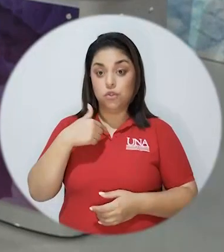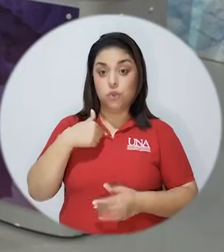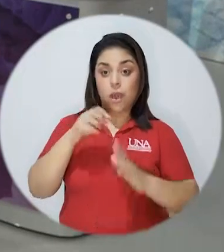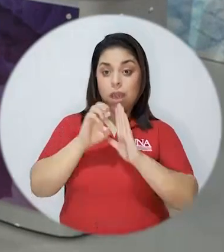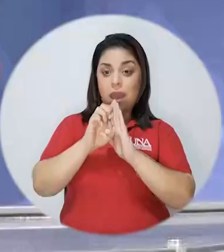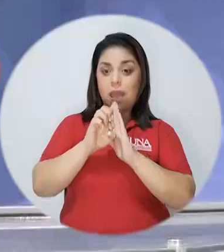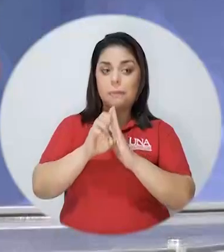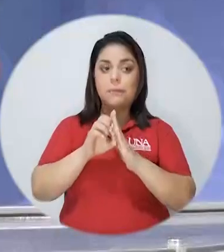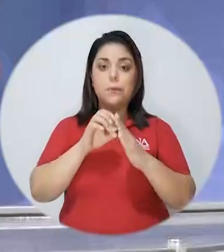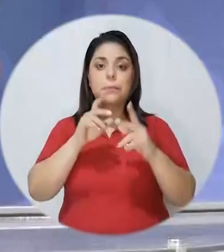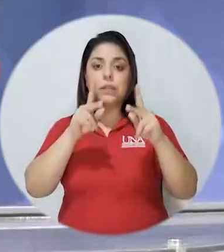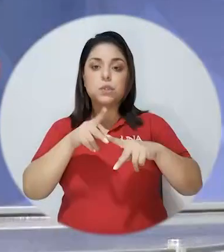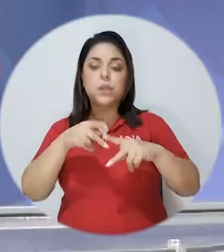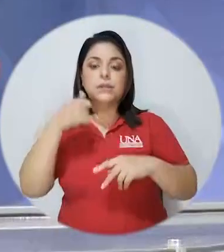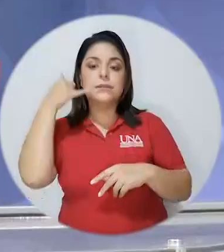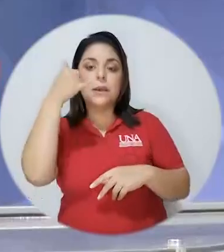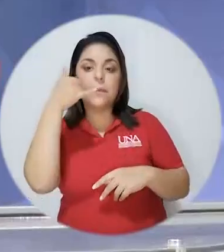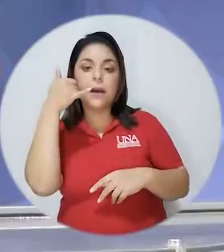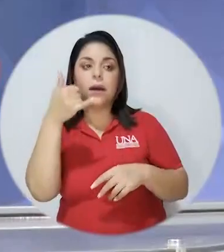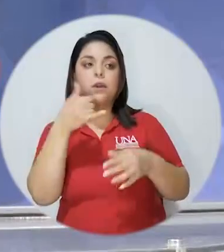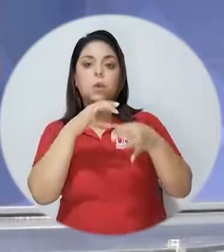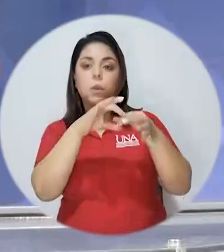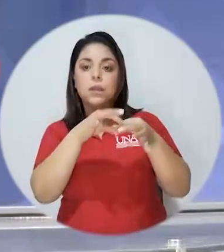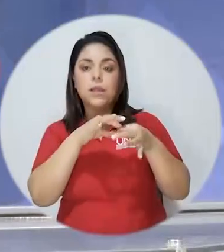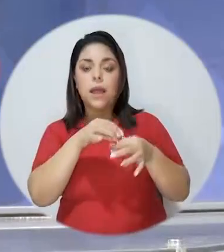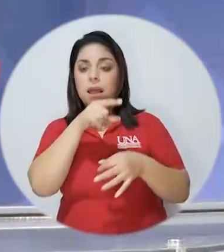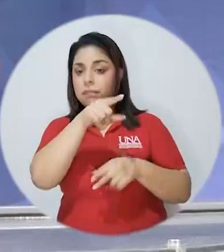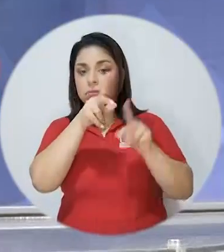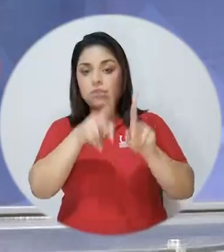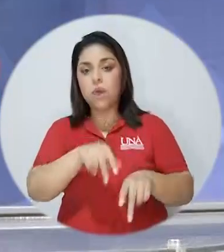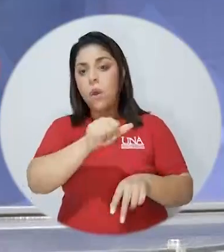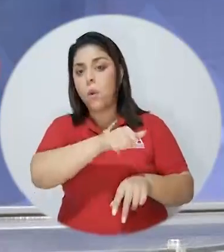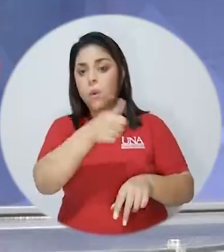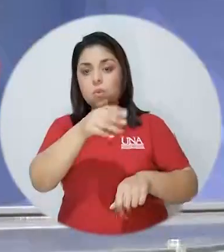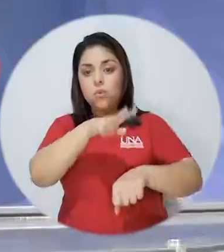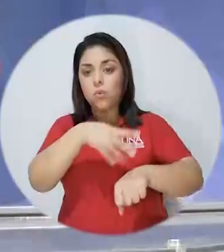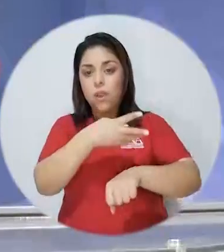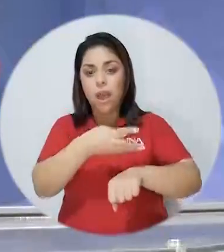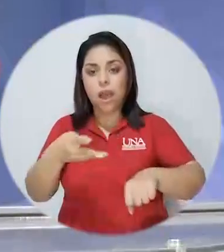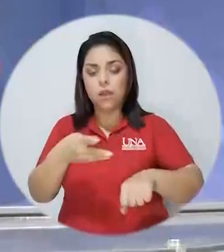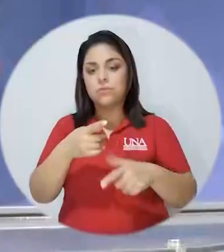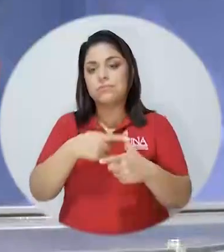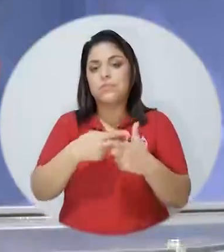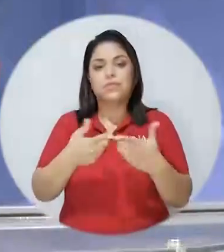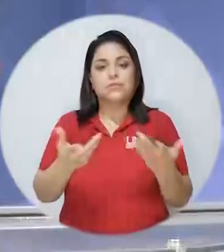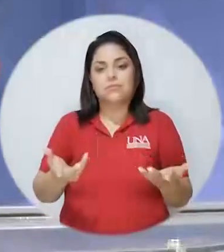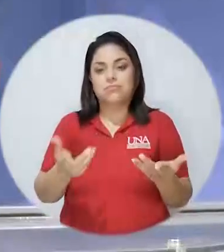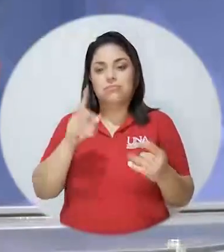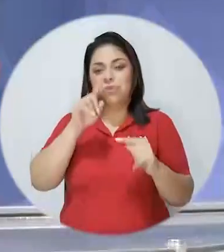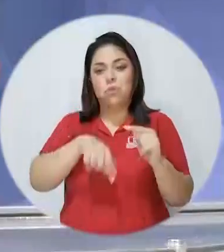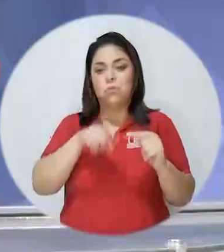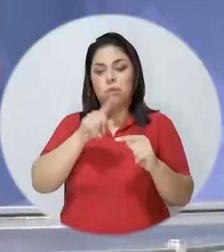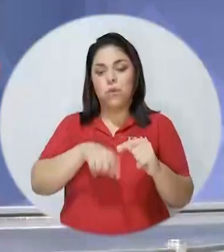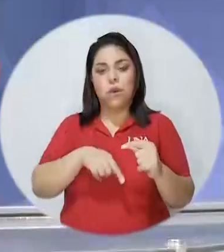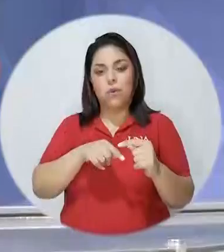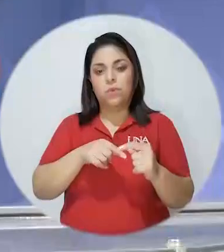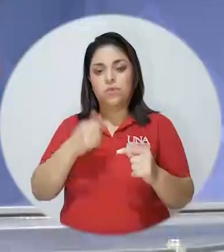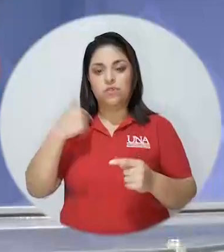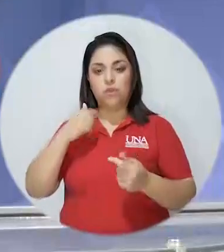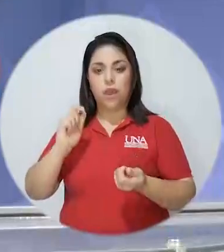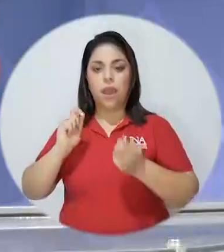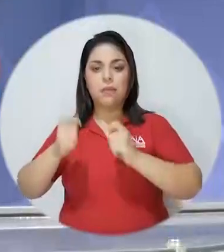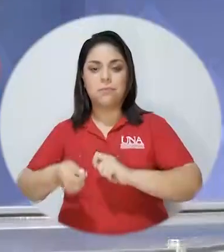que coordinar no tienen ese horario, entonces podría afectar. O el servicio que brindo es de 8 a 12. Exactamente. Sí.